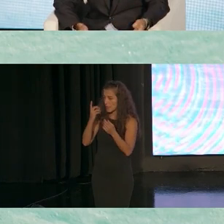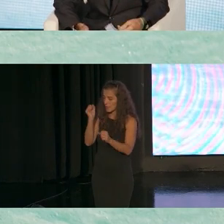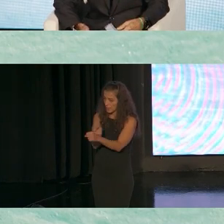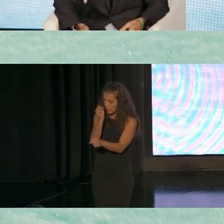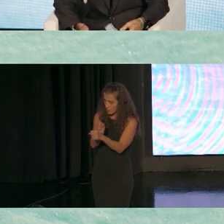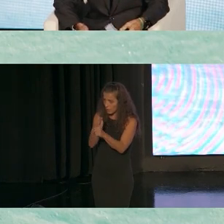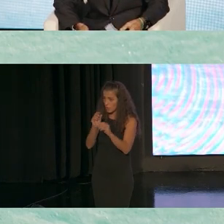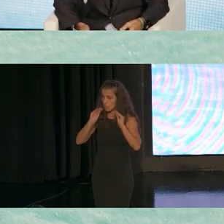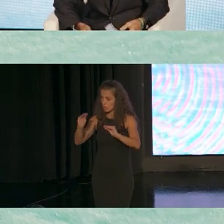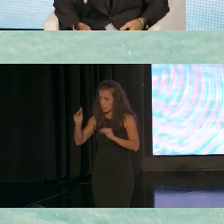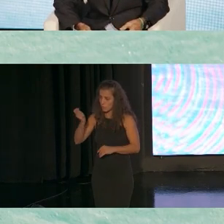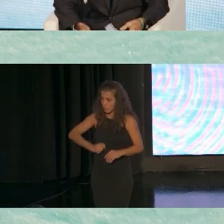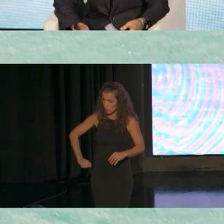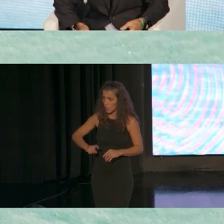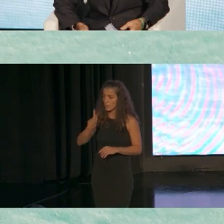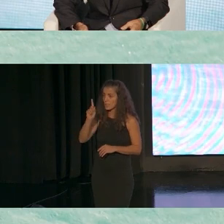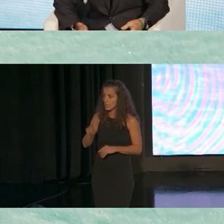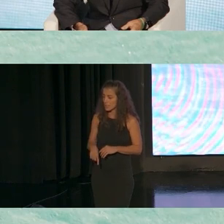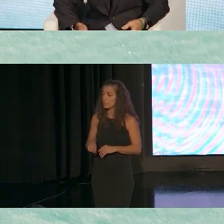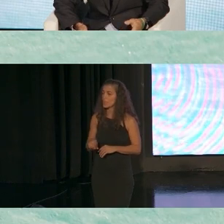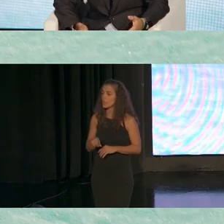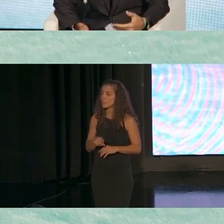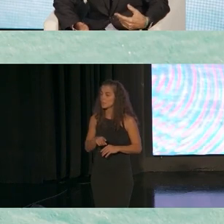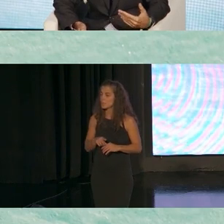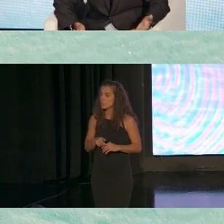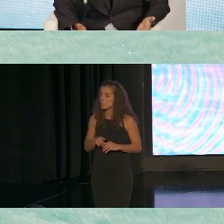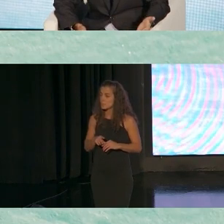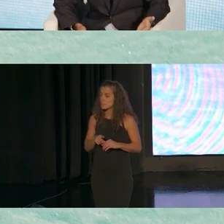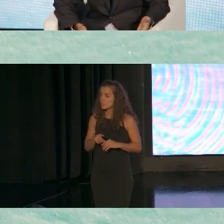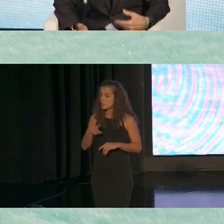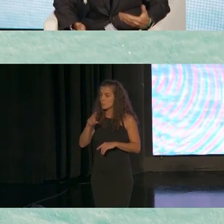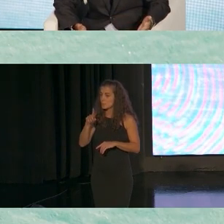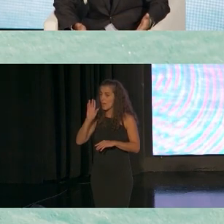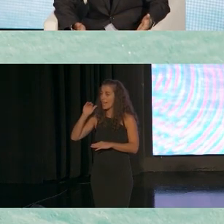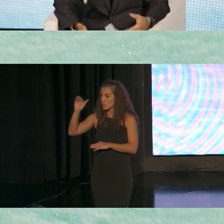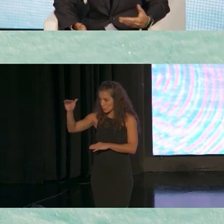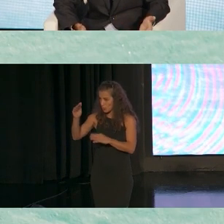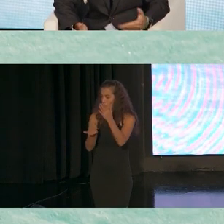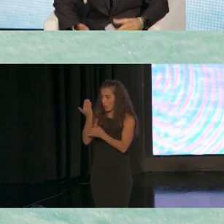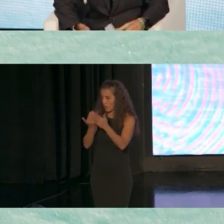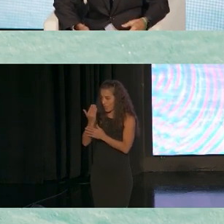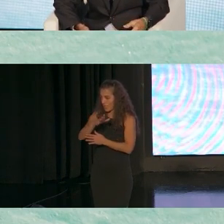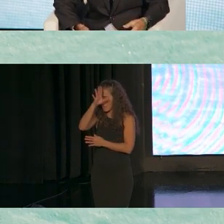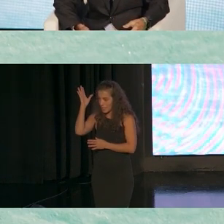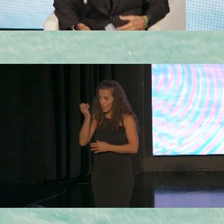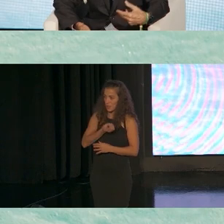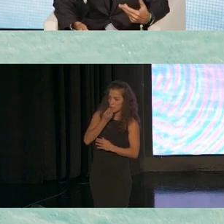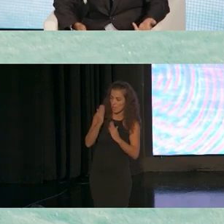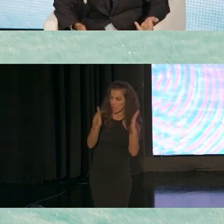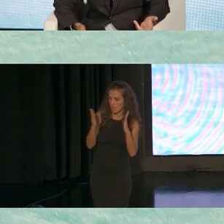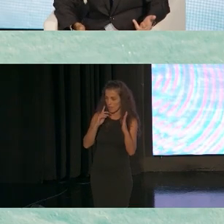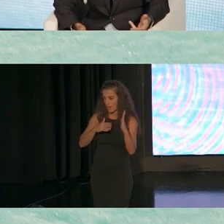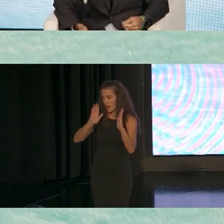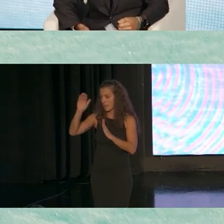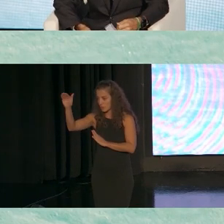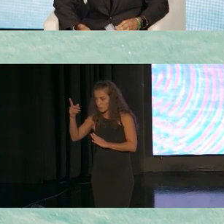formación profesional incluso llevan algunas veces lo llevan de excursión varios días en verano o en primavera o de